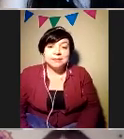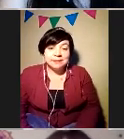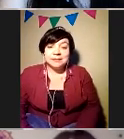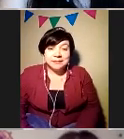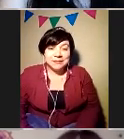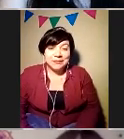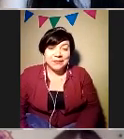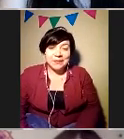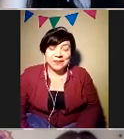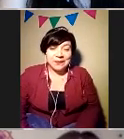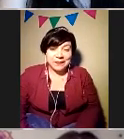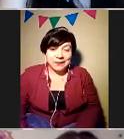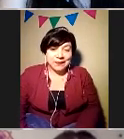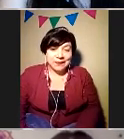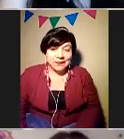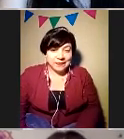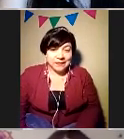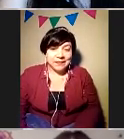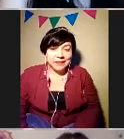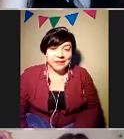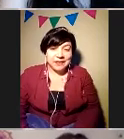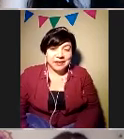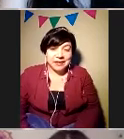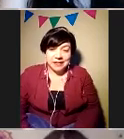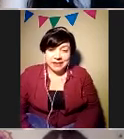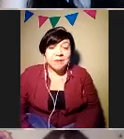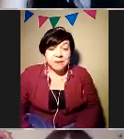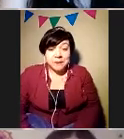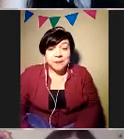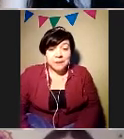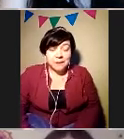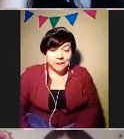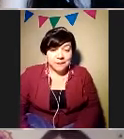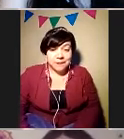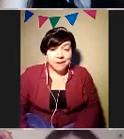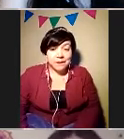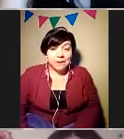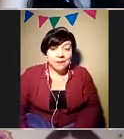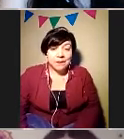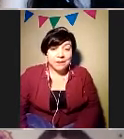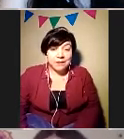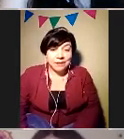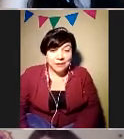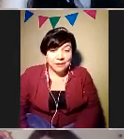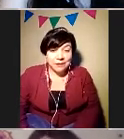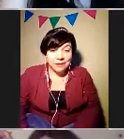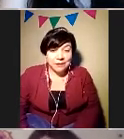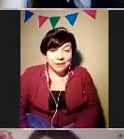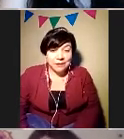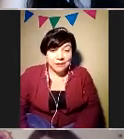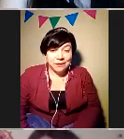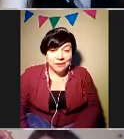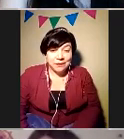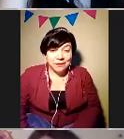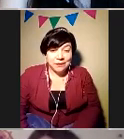costaba mucho, era de la misma que andaba metida en el mall saliendo con 1000 bolsas y me sabía las semanas de oferta